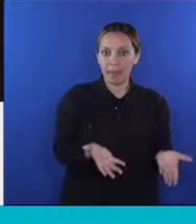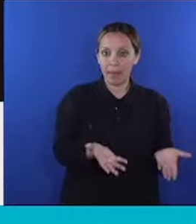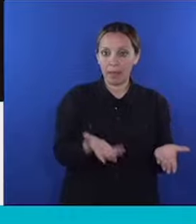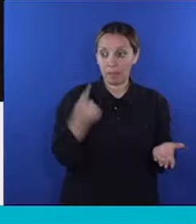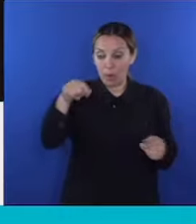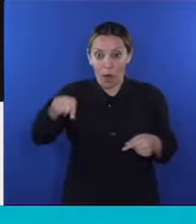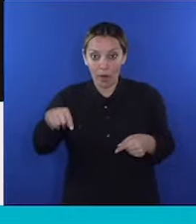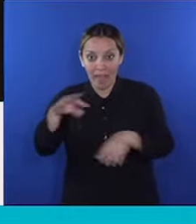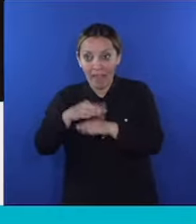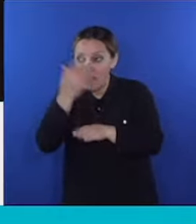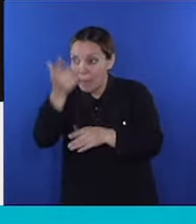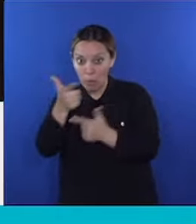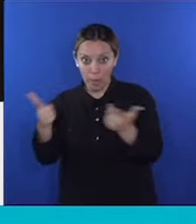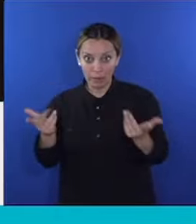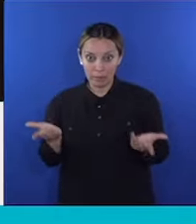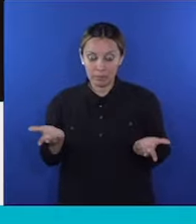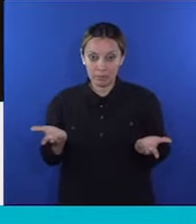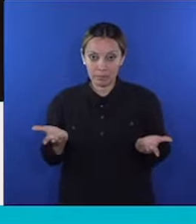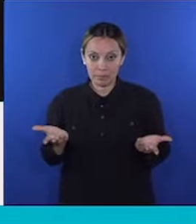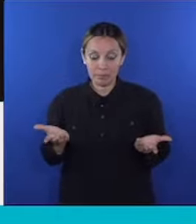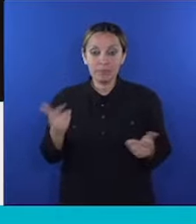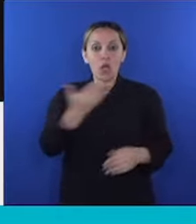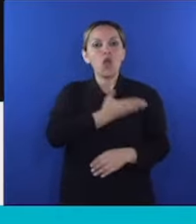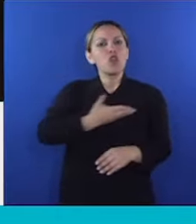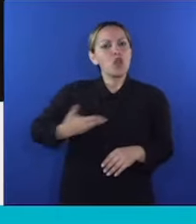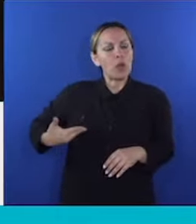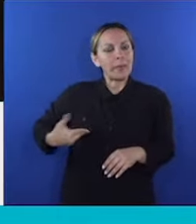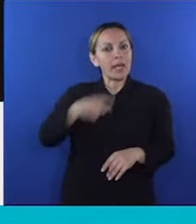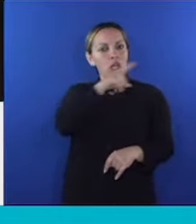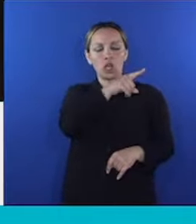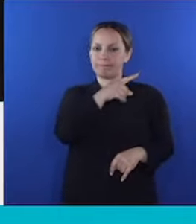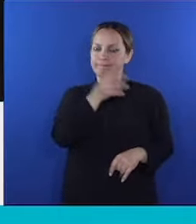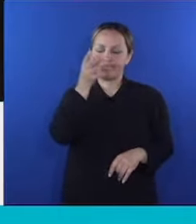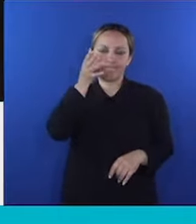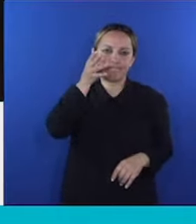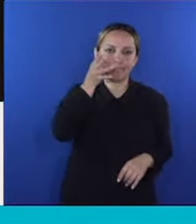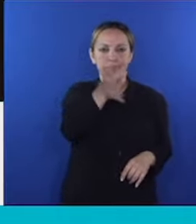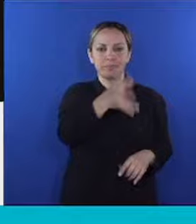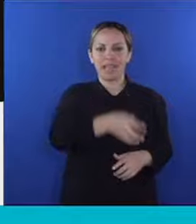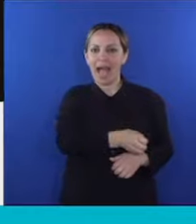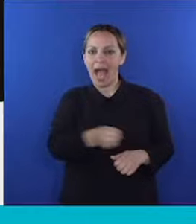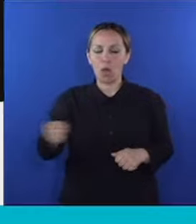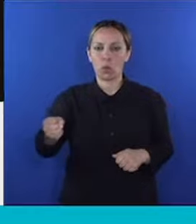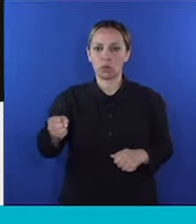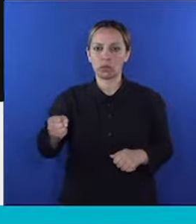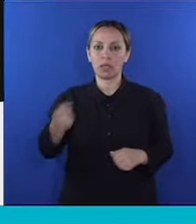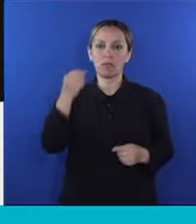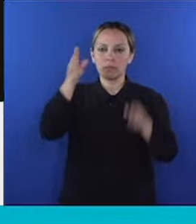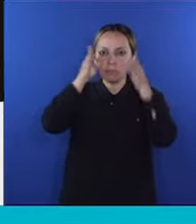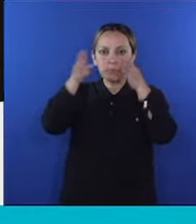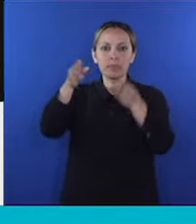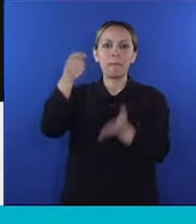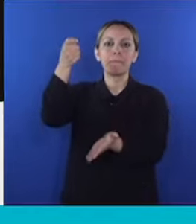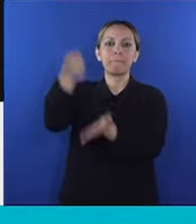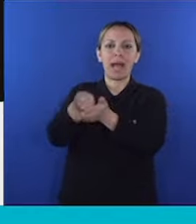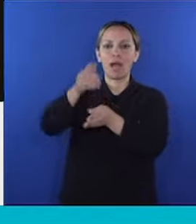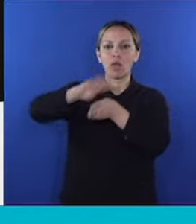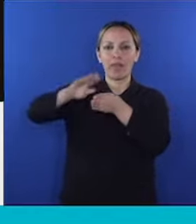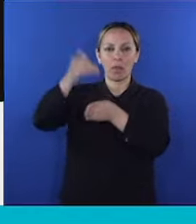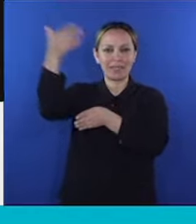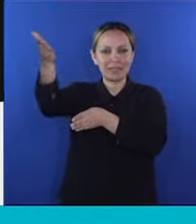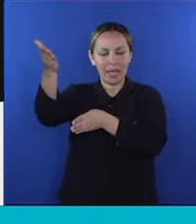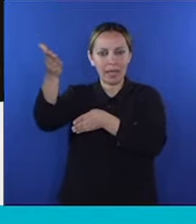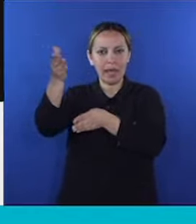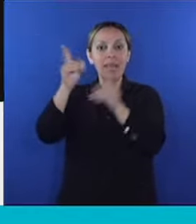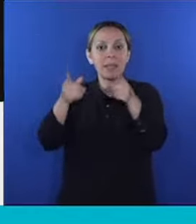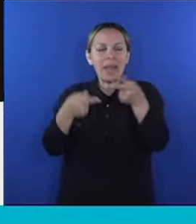hay covid lo que tenemos es un gobierno de un brutal ajuste en función del pago de la deuda externa y de negocios para